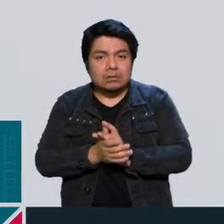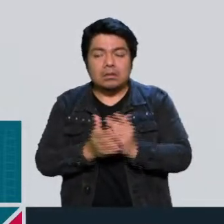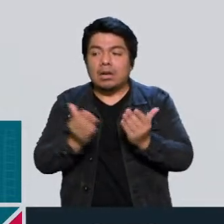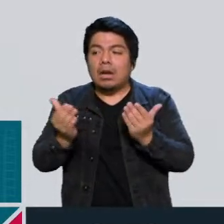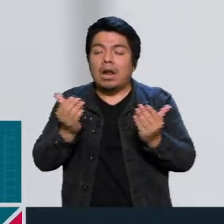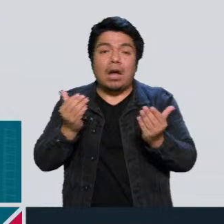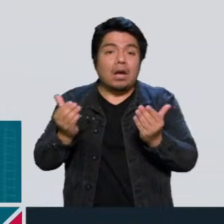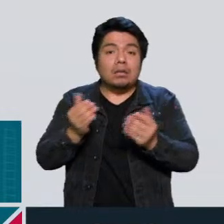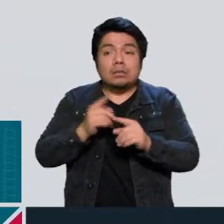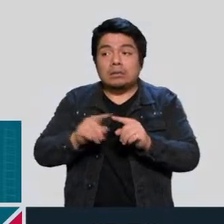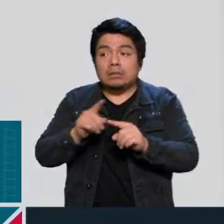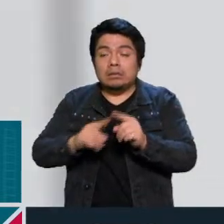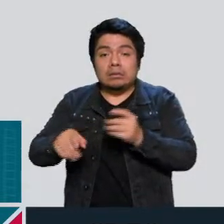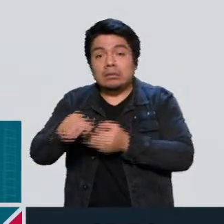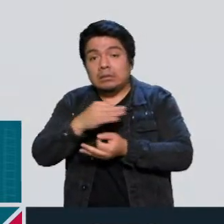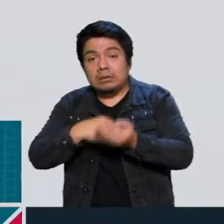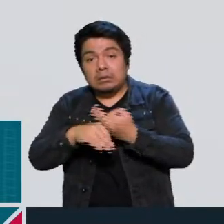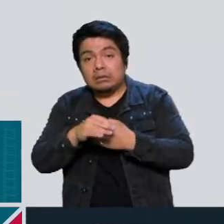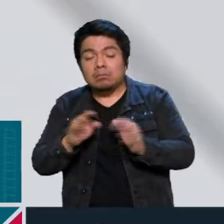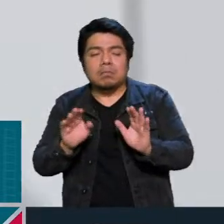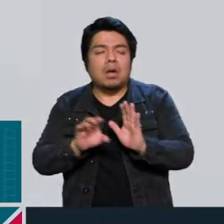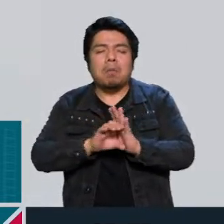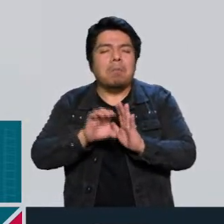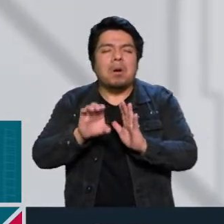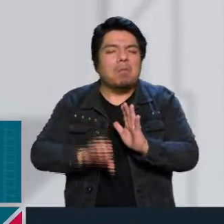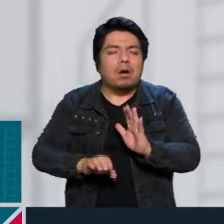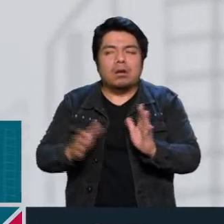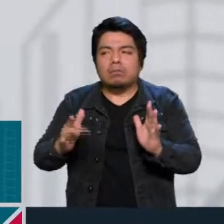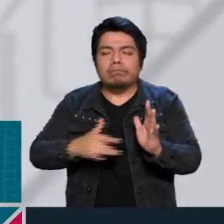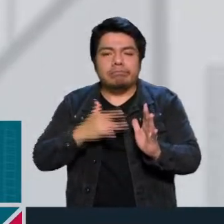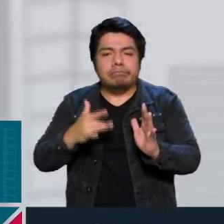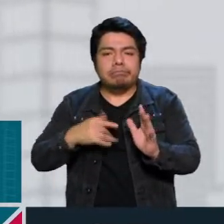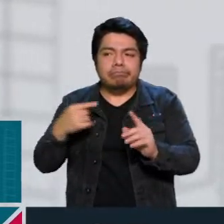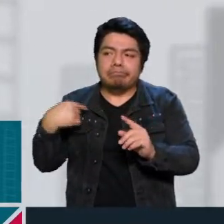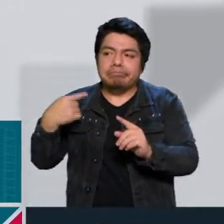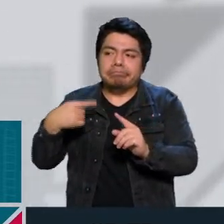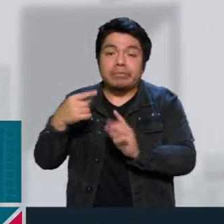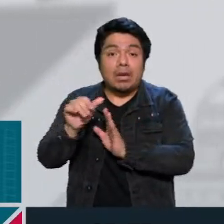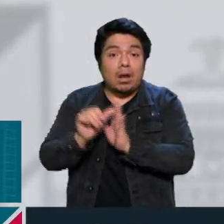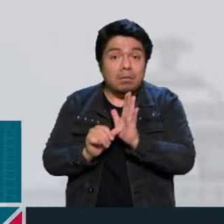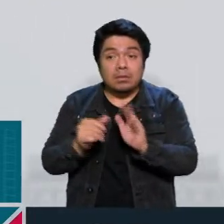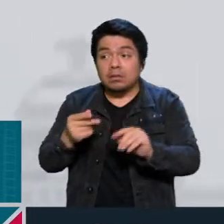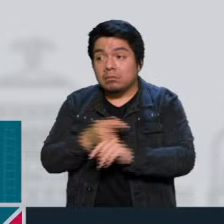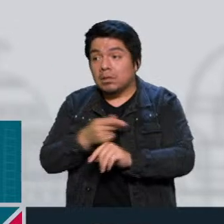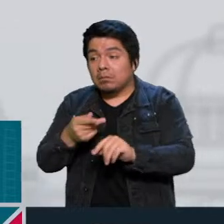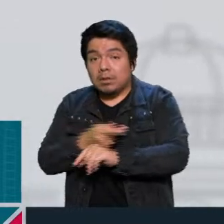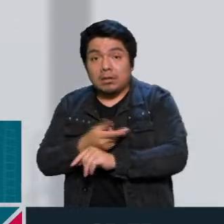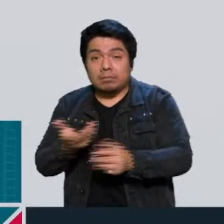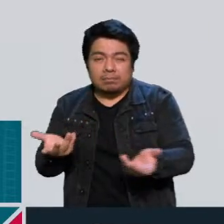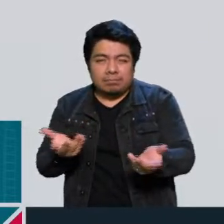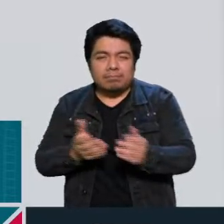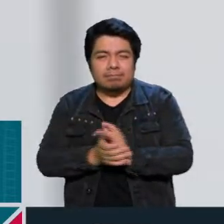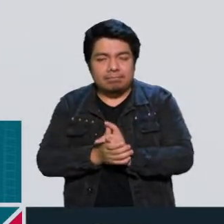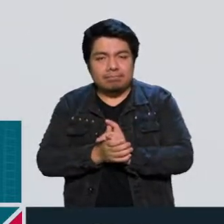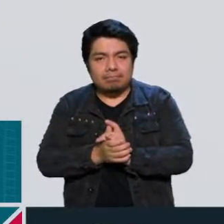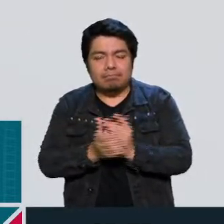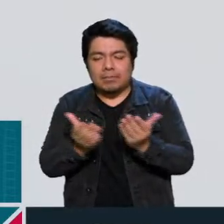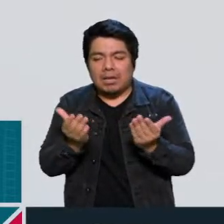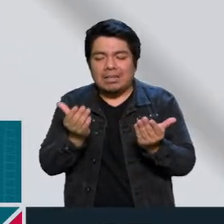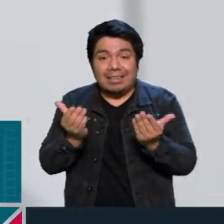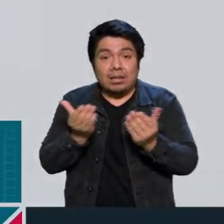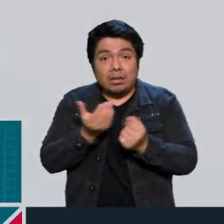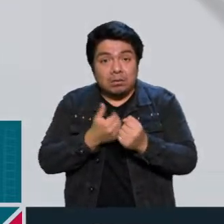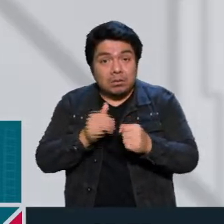donde se exagera toda la realidad, digamos que es lo que ha pasado en los últimos meses de ese gobierno, donde tal pareciera que tenemos un sistema de